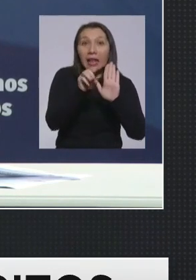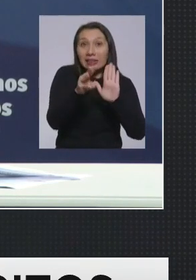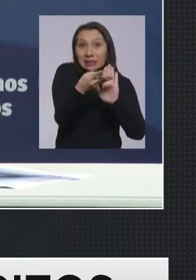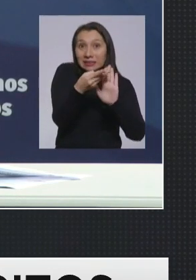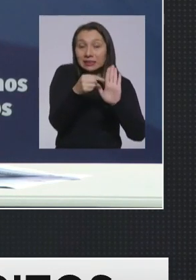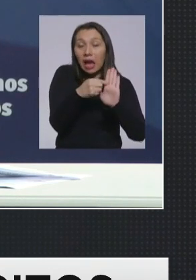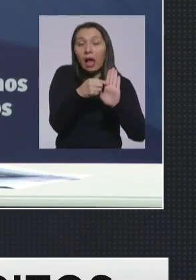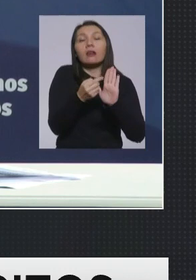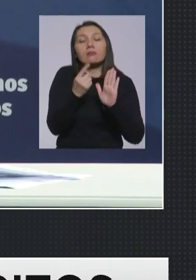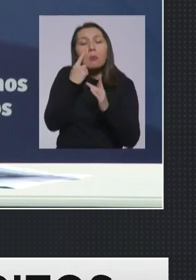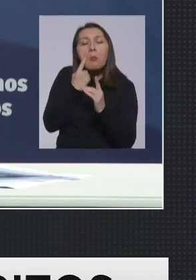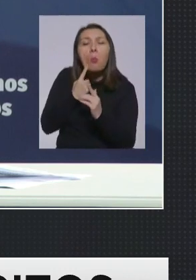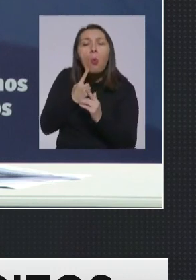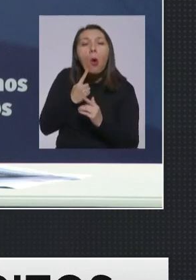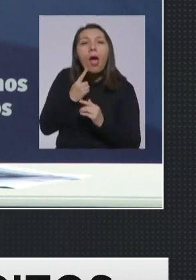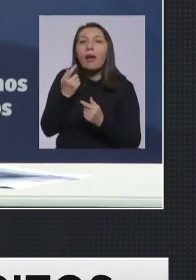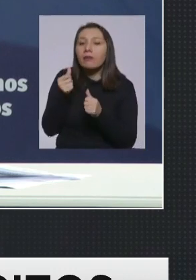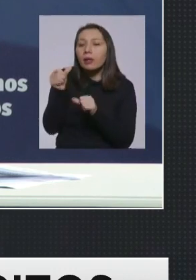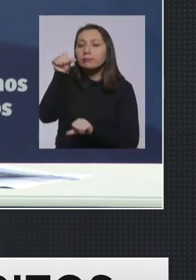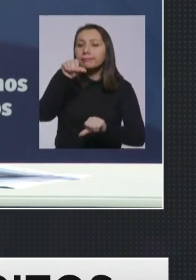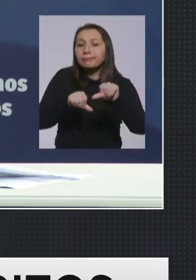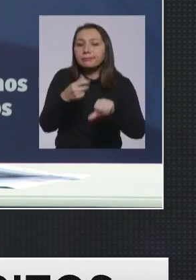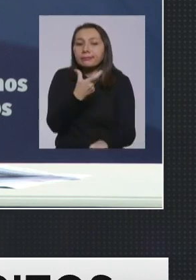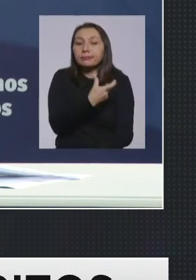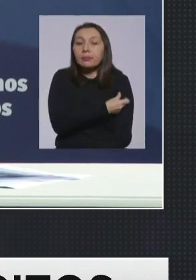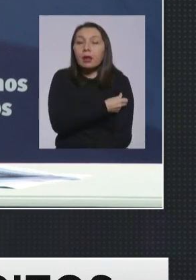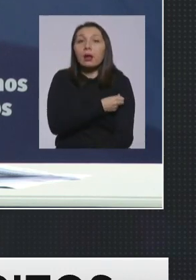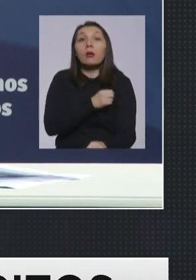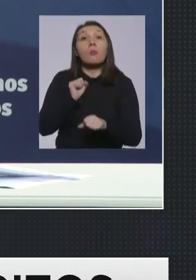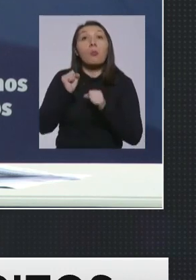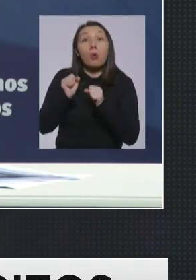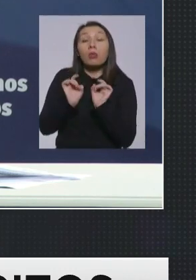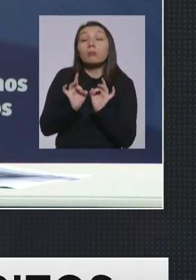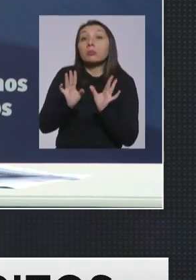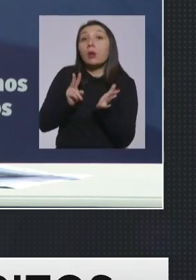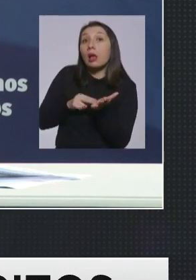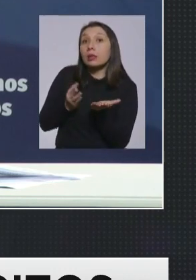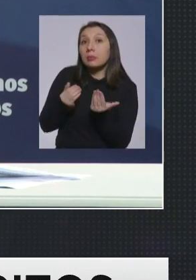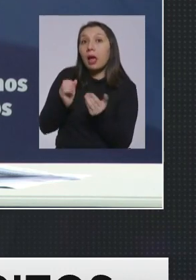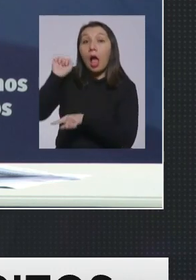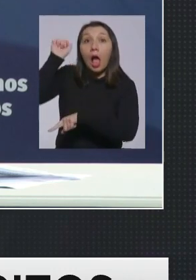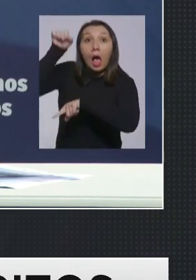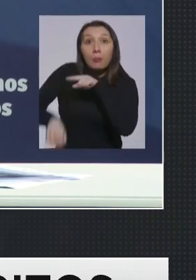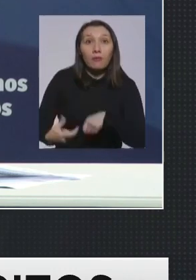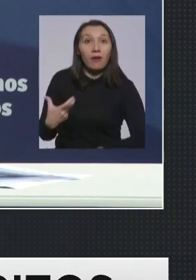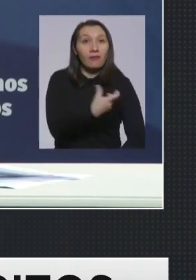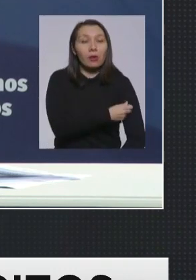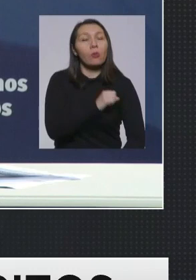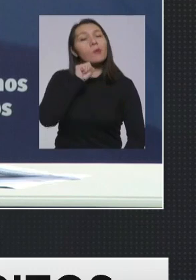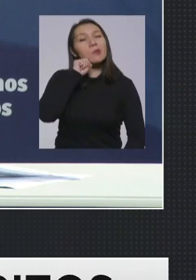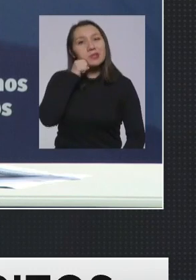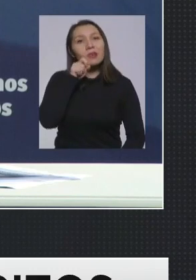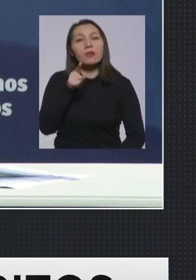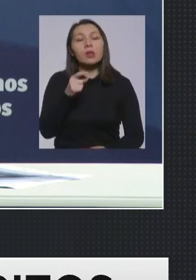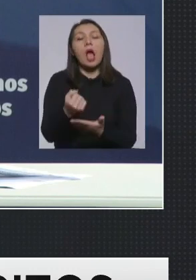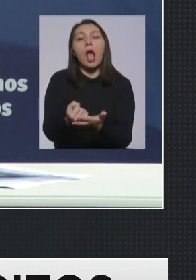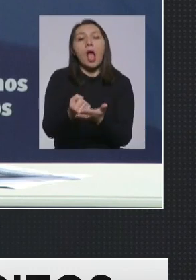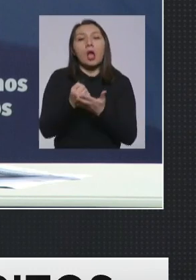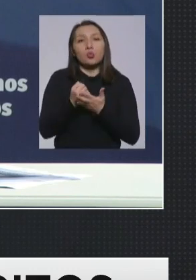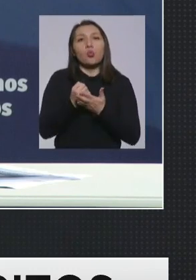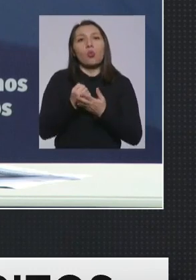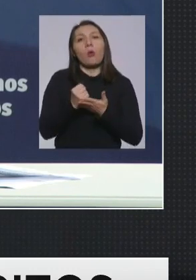para que en algún momento se llegue a aprobar esa vacuna como un medio terapéutico